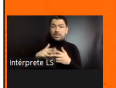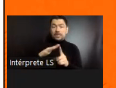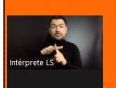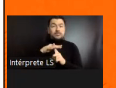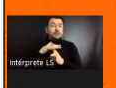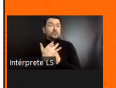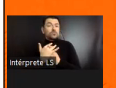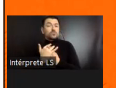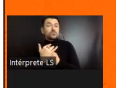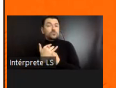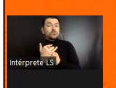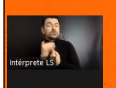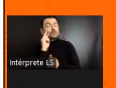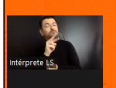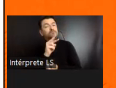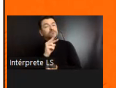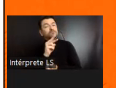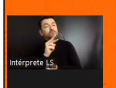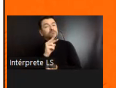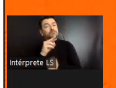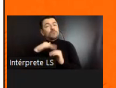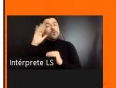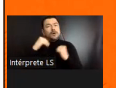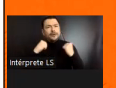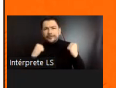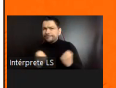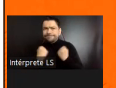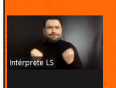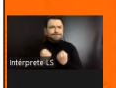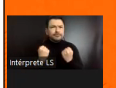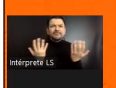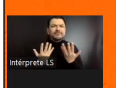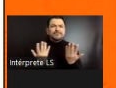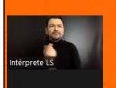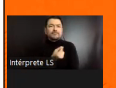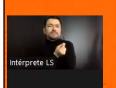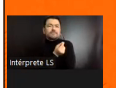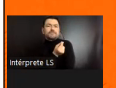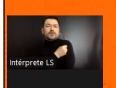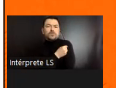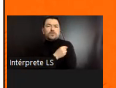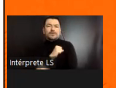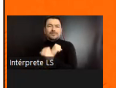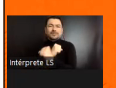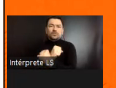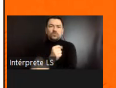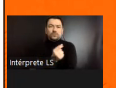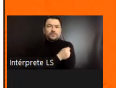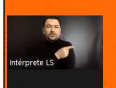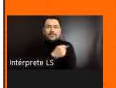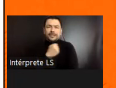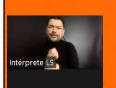una carrera intensiva para crear una vacuna segura y efectiva por una